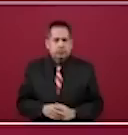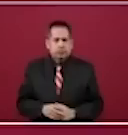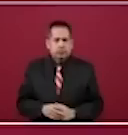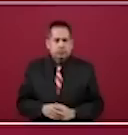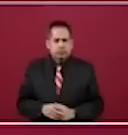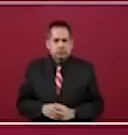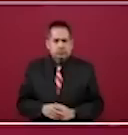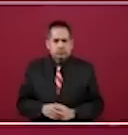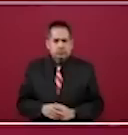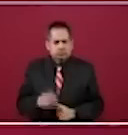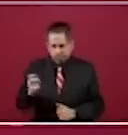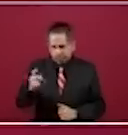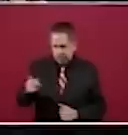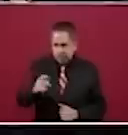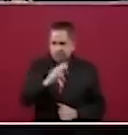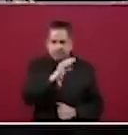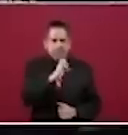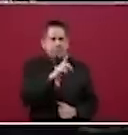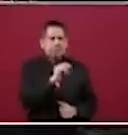¿sí?, los CENDIS del PT,